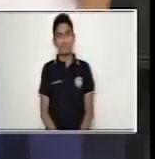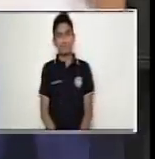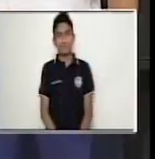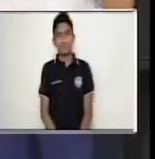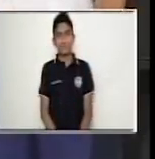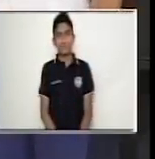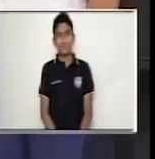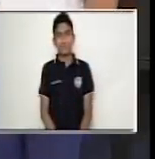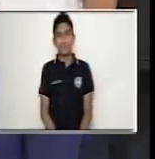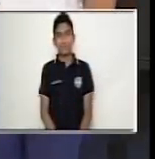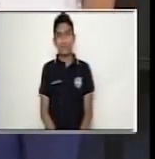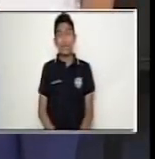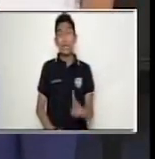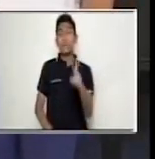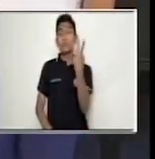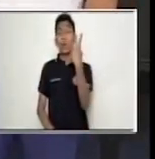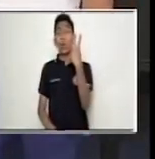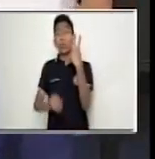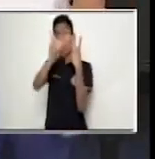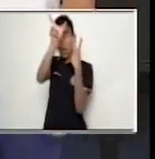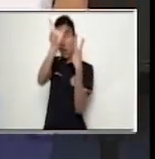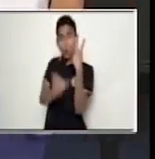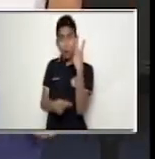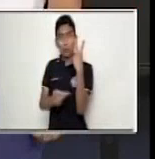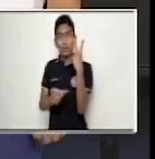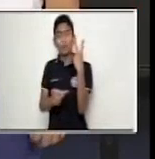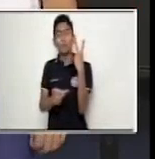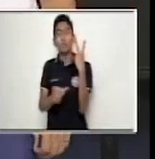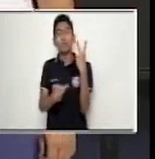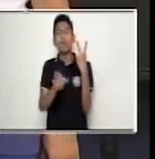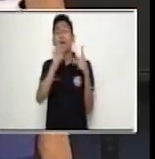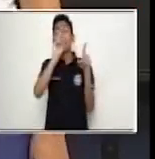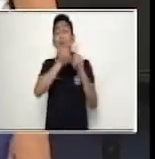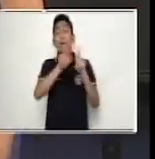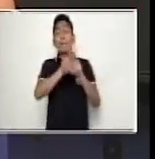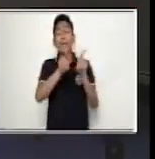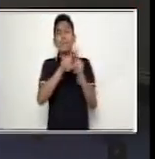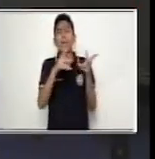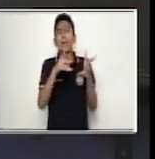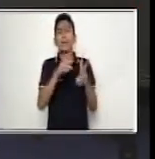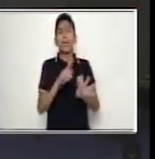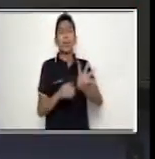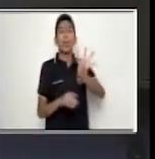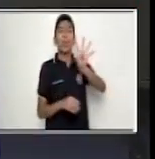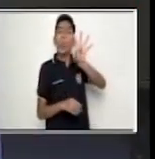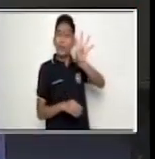Y lo ubicaremos en la segunda posición. Luego tenemos el número 4.